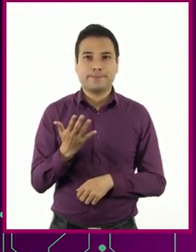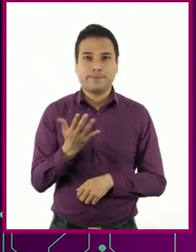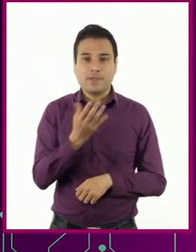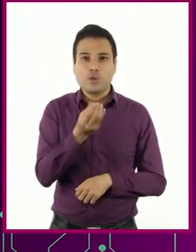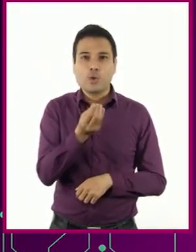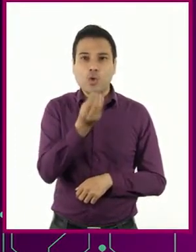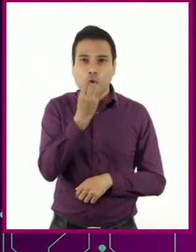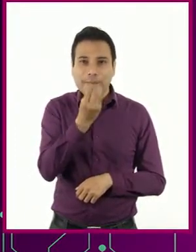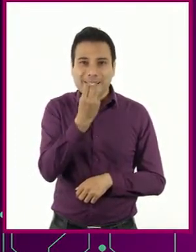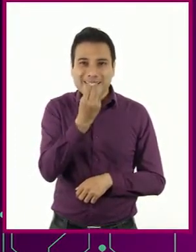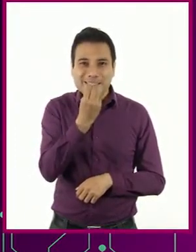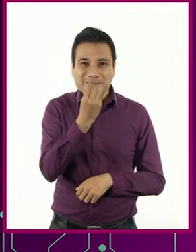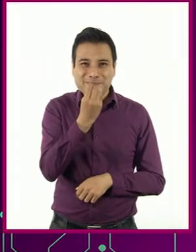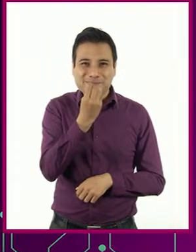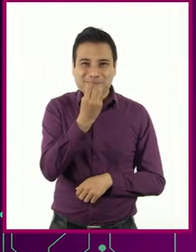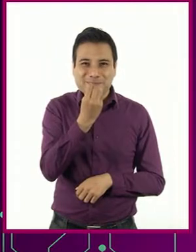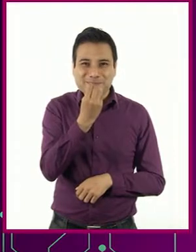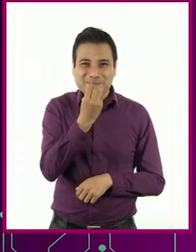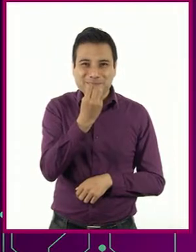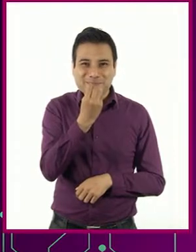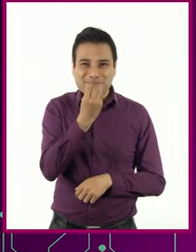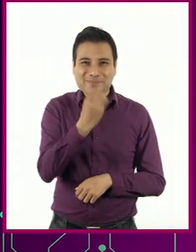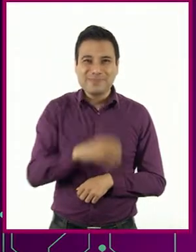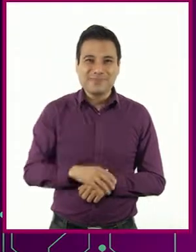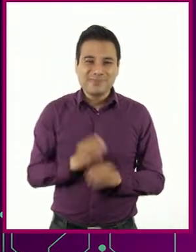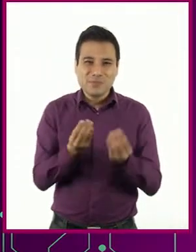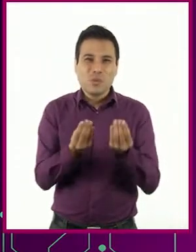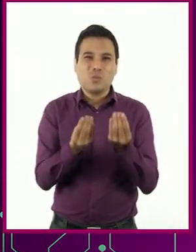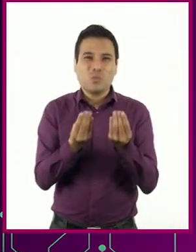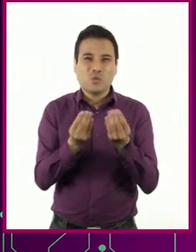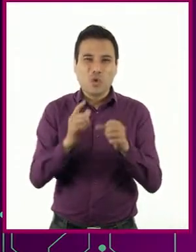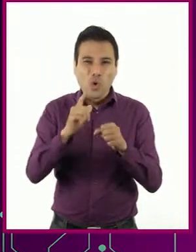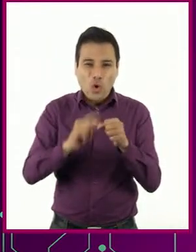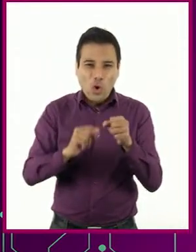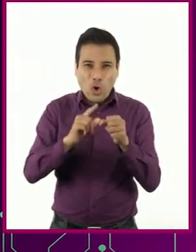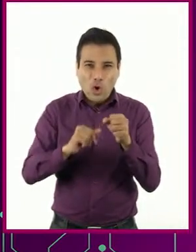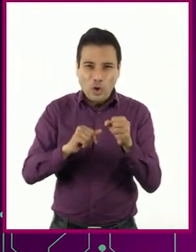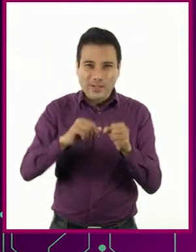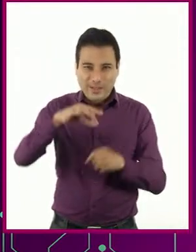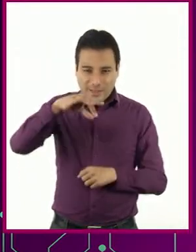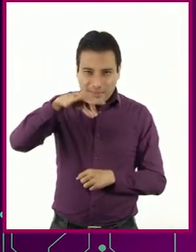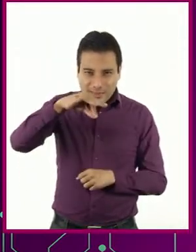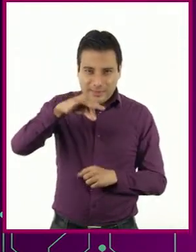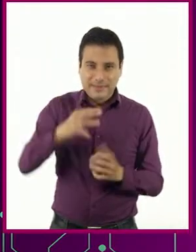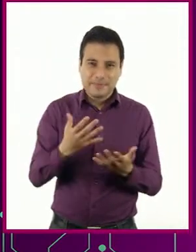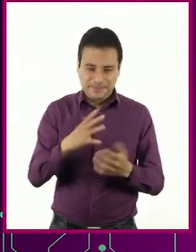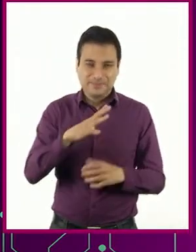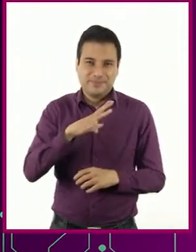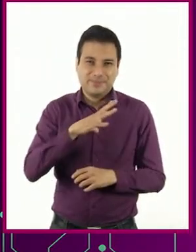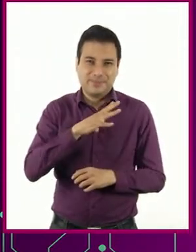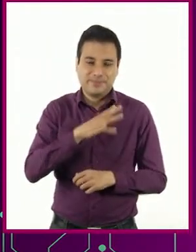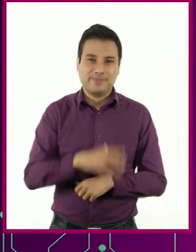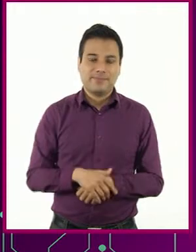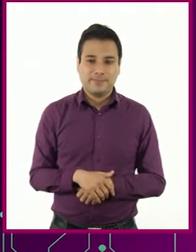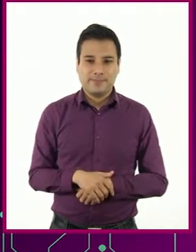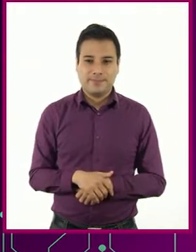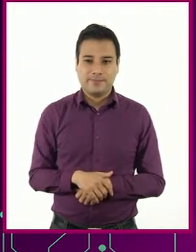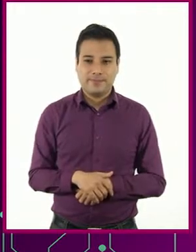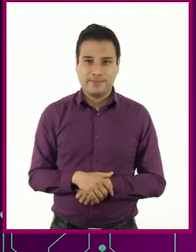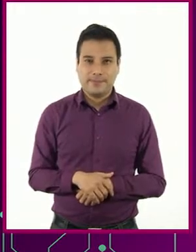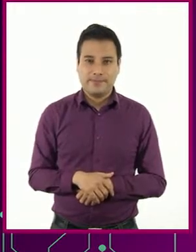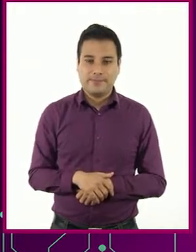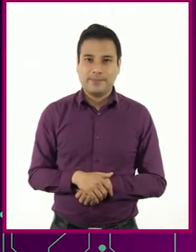alimentos que están muy, muy concentrados en pigmentos que nos llegan a provocar pigmentaciones en los dientes. Entonces, sí